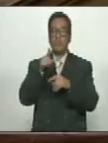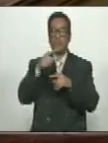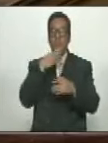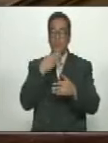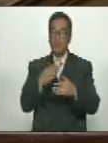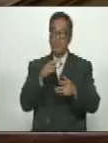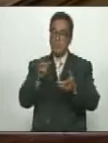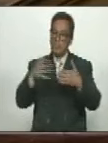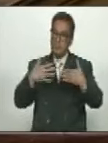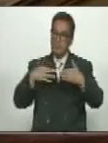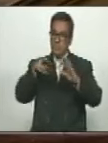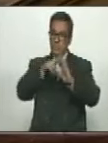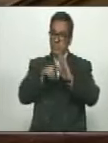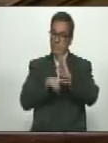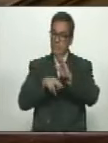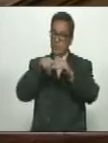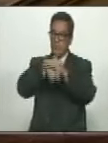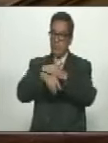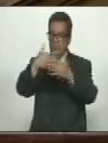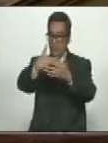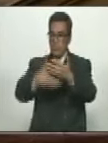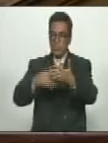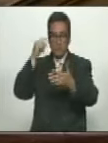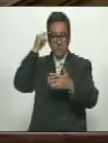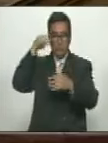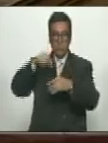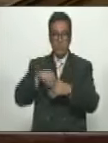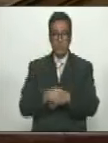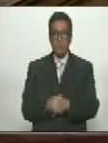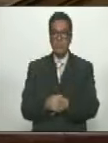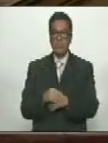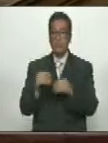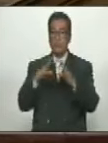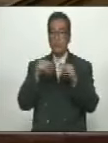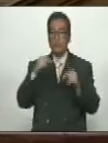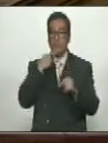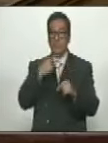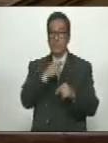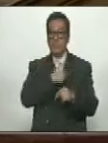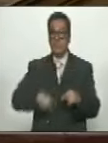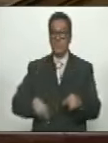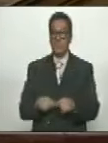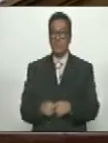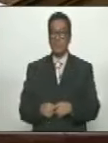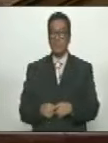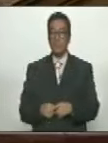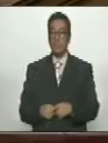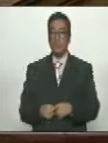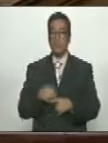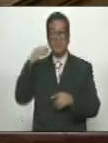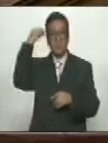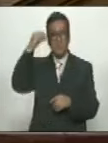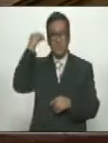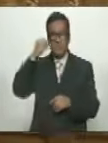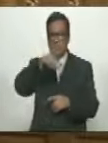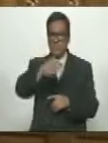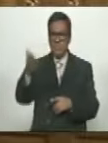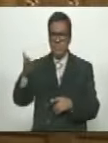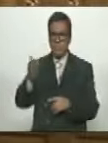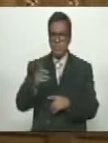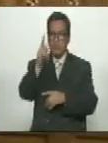solicita la urgencia reglamentaria para ser incluido en el orden del día. Es todo, ciudadano presidente. En consideración,